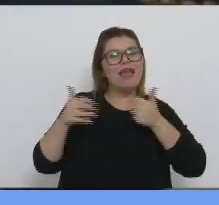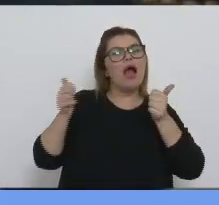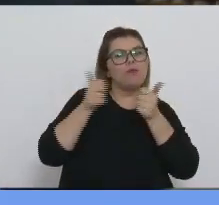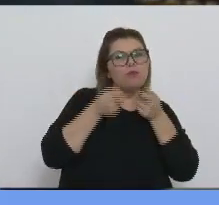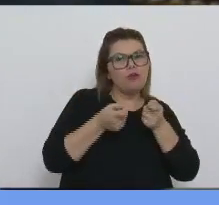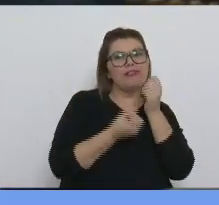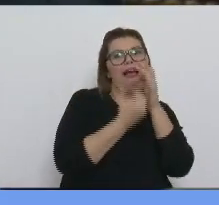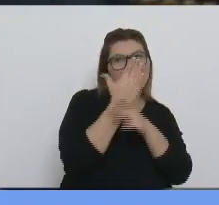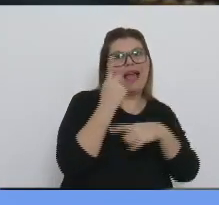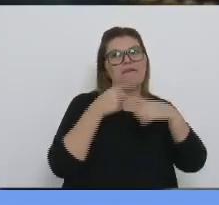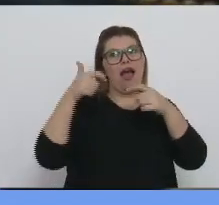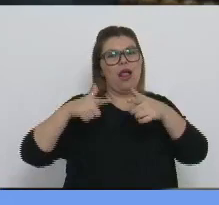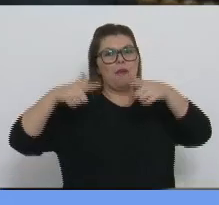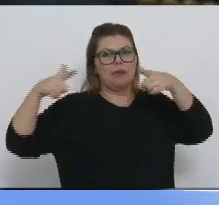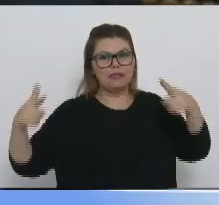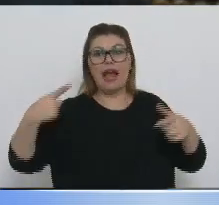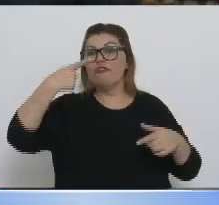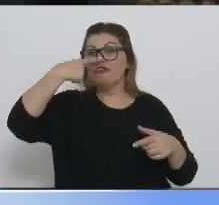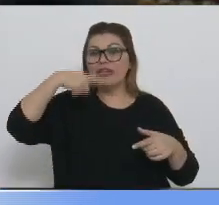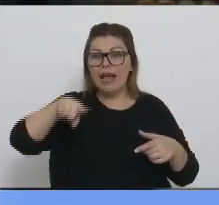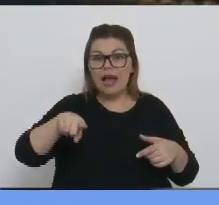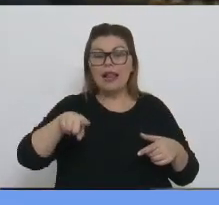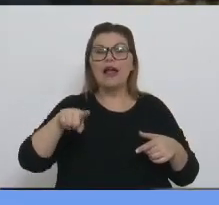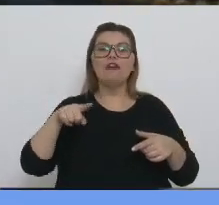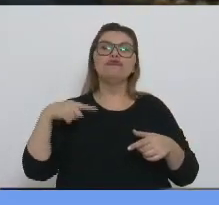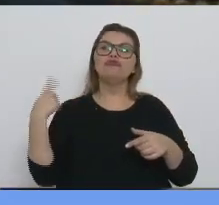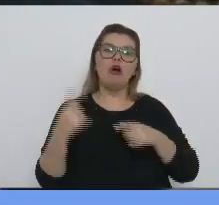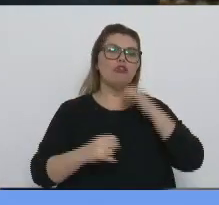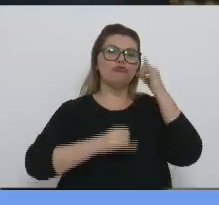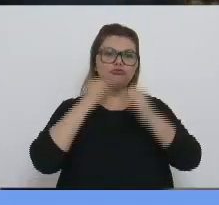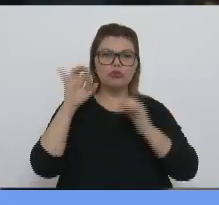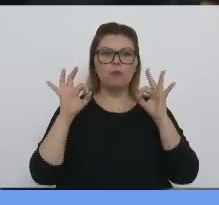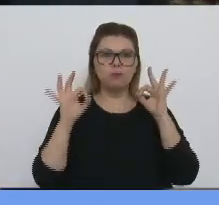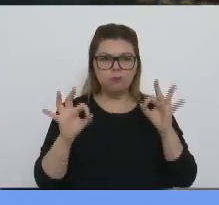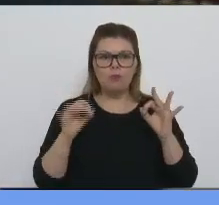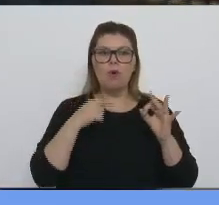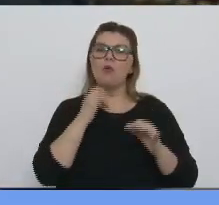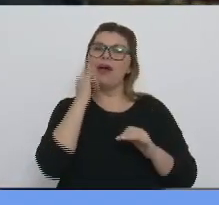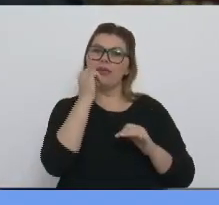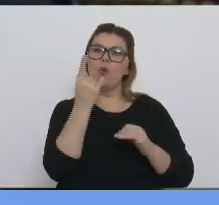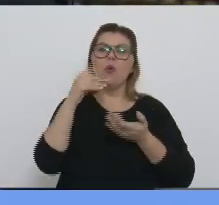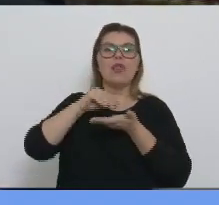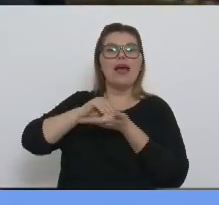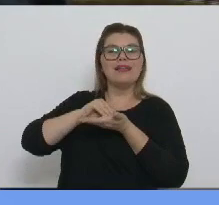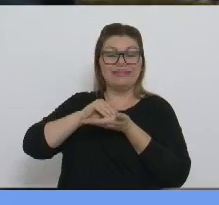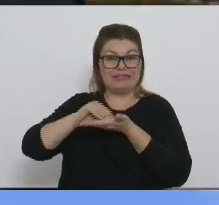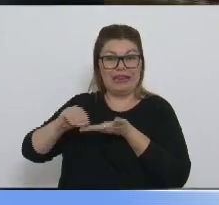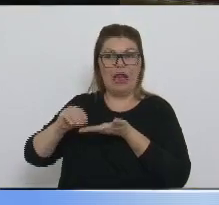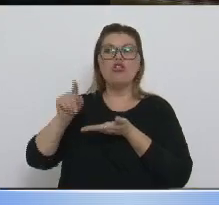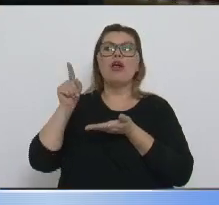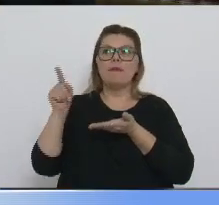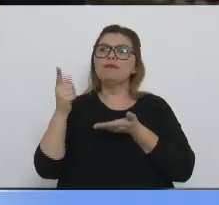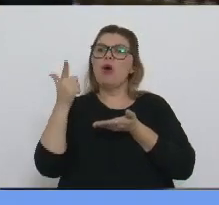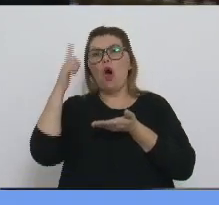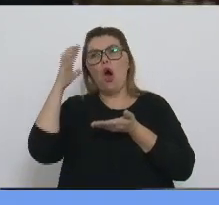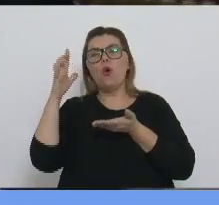al final cuando hablen todos voy a mencionar una observación que hizo la senadora corpacci que vamos a incorporar a proyectos